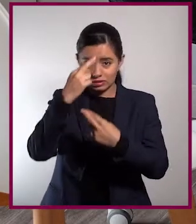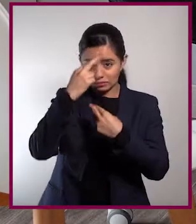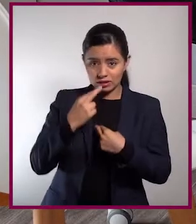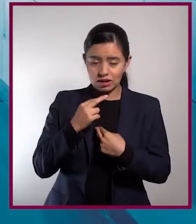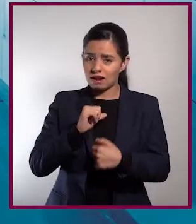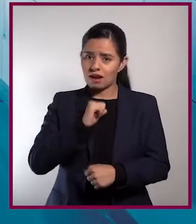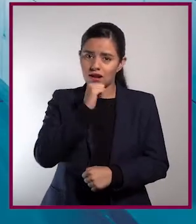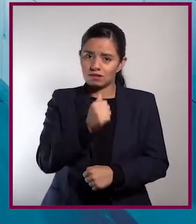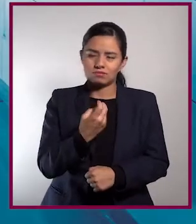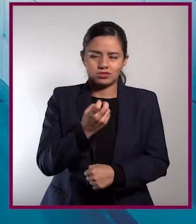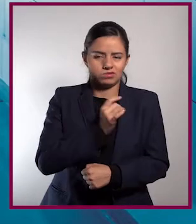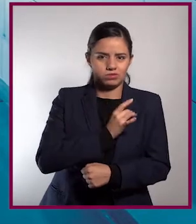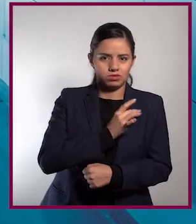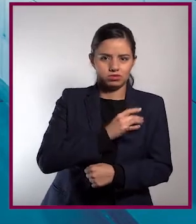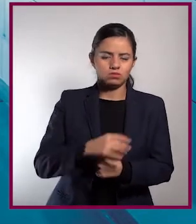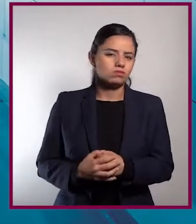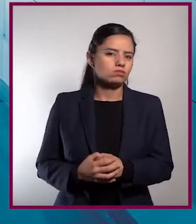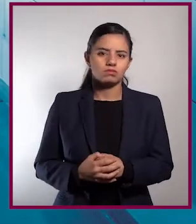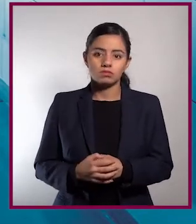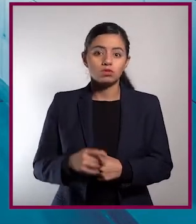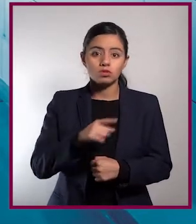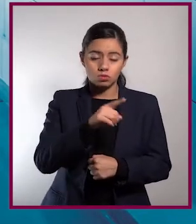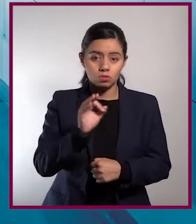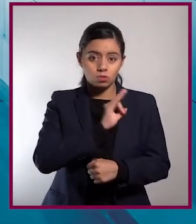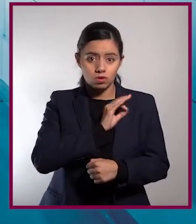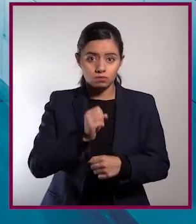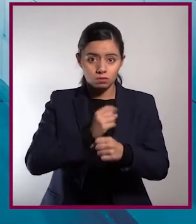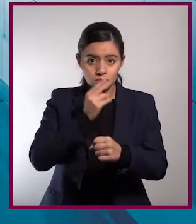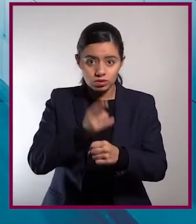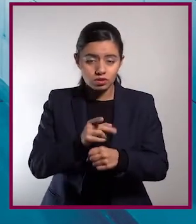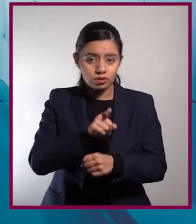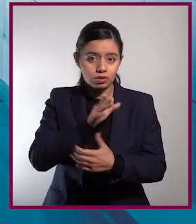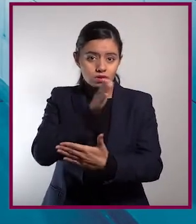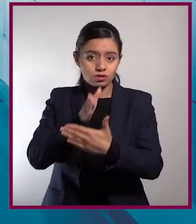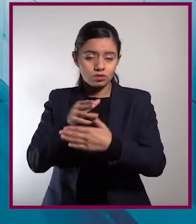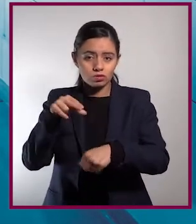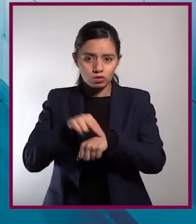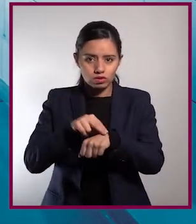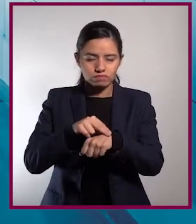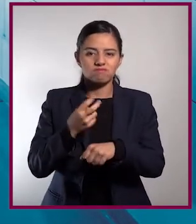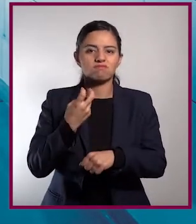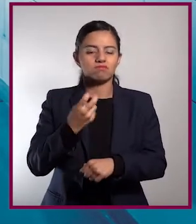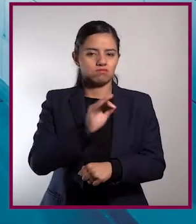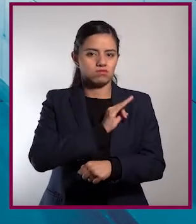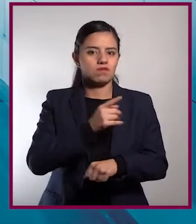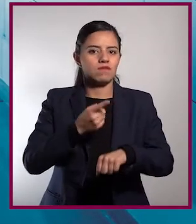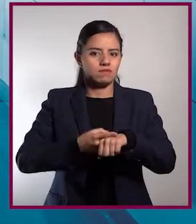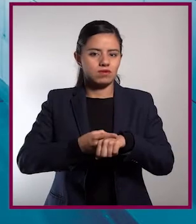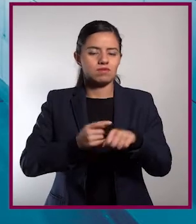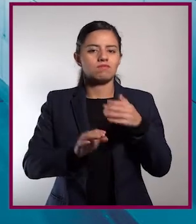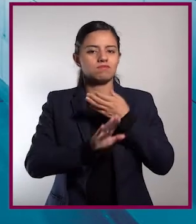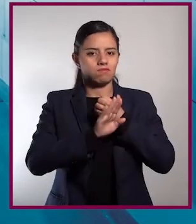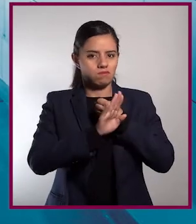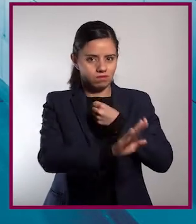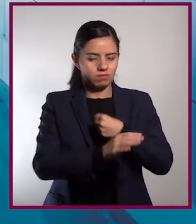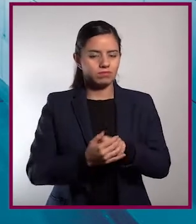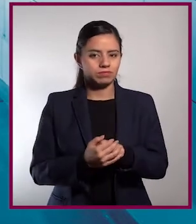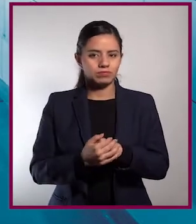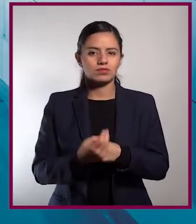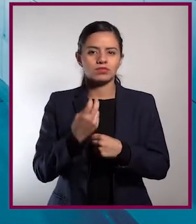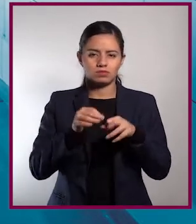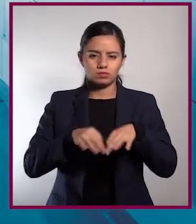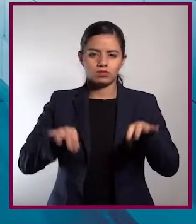privacidad. Asistir a tiempo a consulta médica, además de necesario, es muy útil para prevenir o detectar enfermedades.